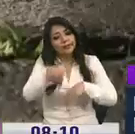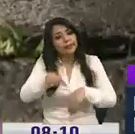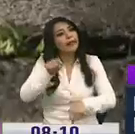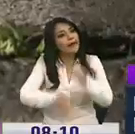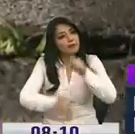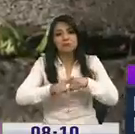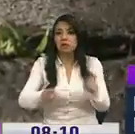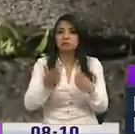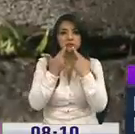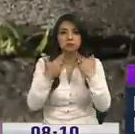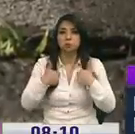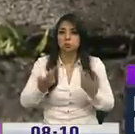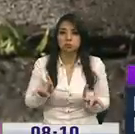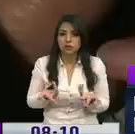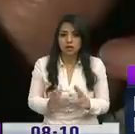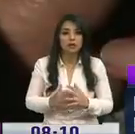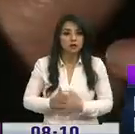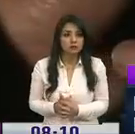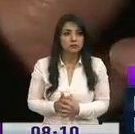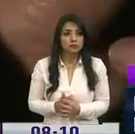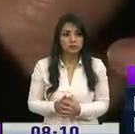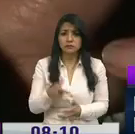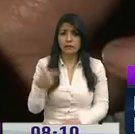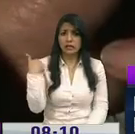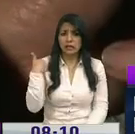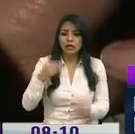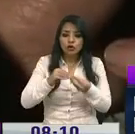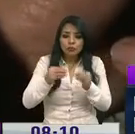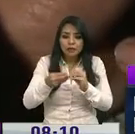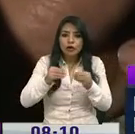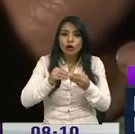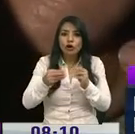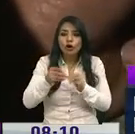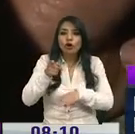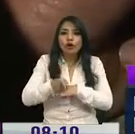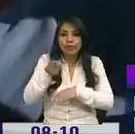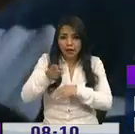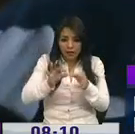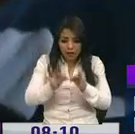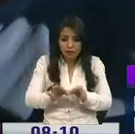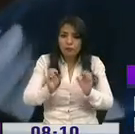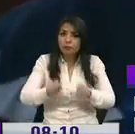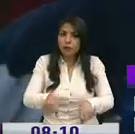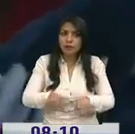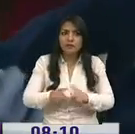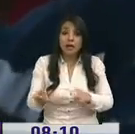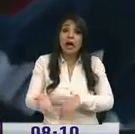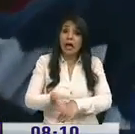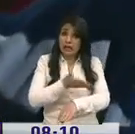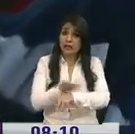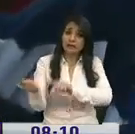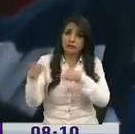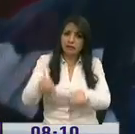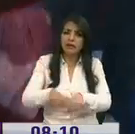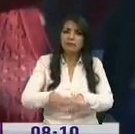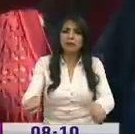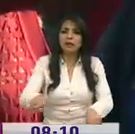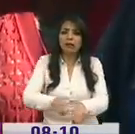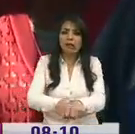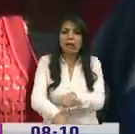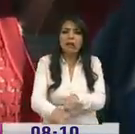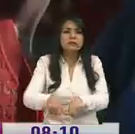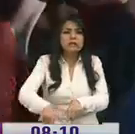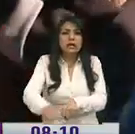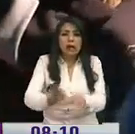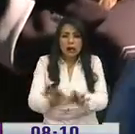no han tenido respuesta, pese a que cuentan con el número de orden de petición para la reparación. Otra vez ya vinieron, pero dejaron más o menos, no